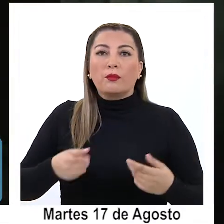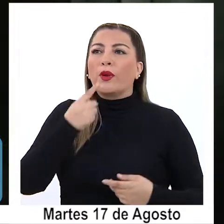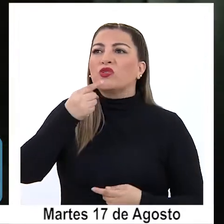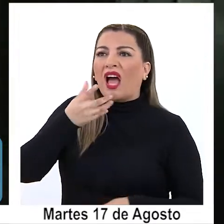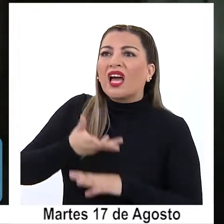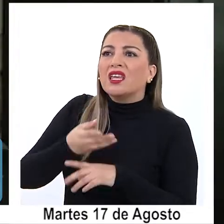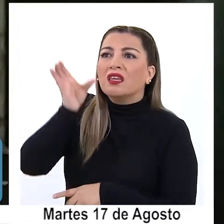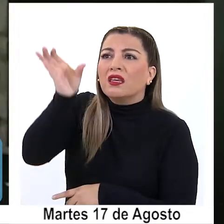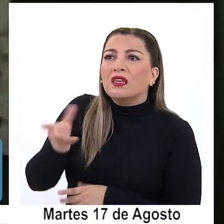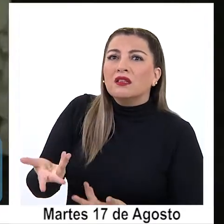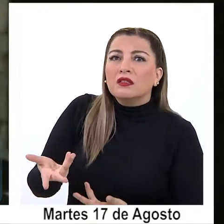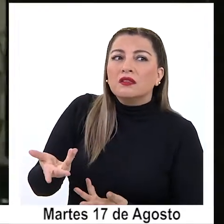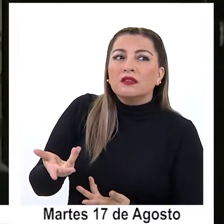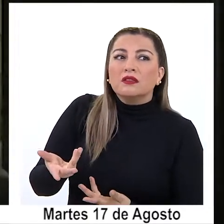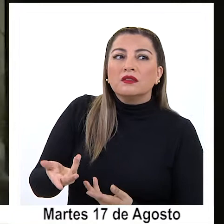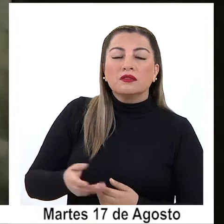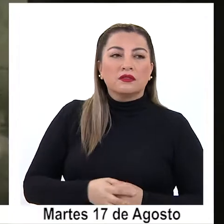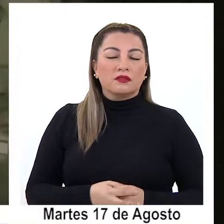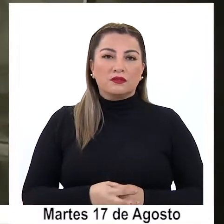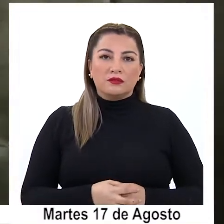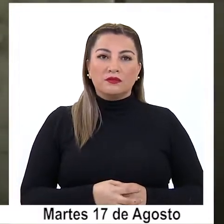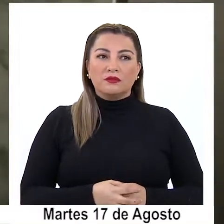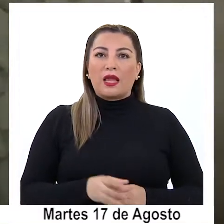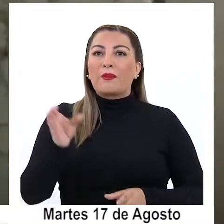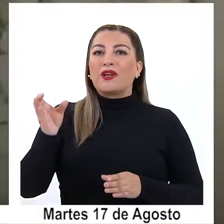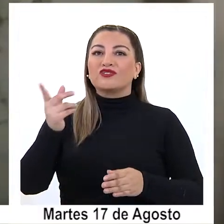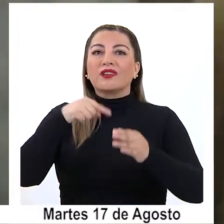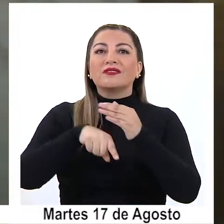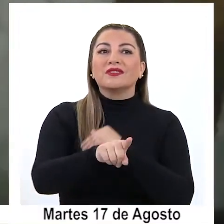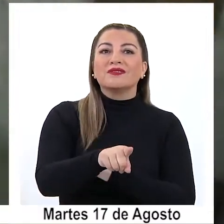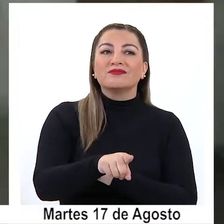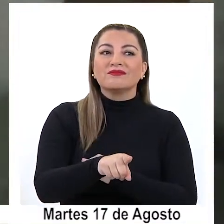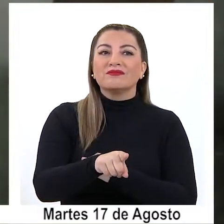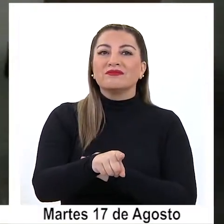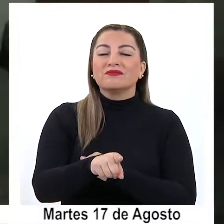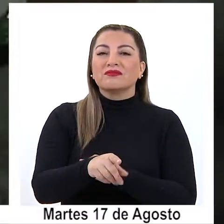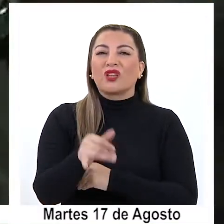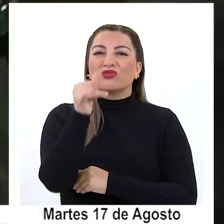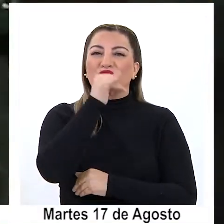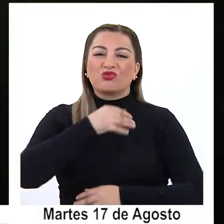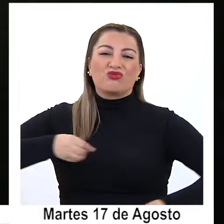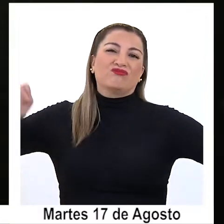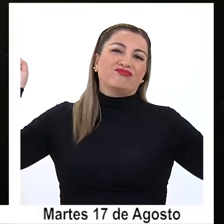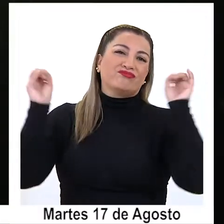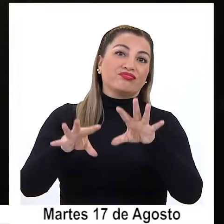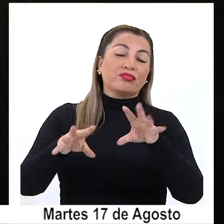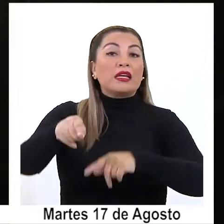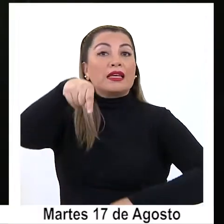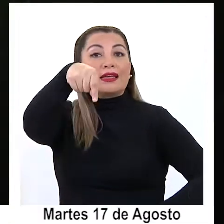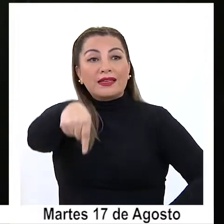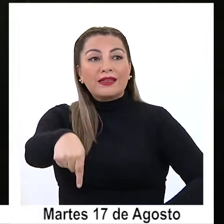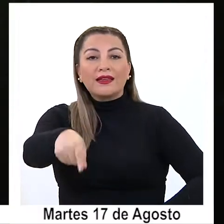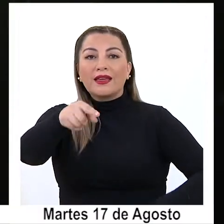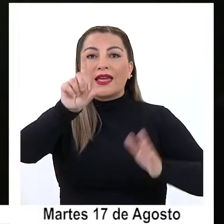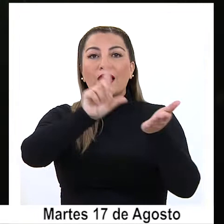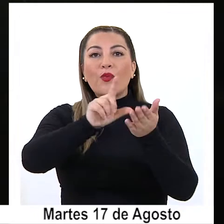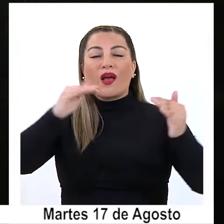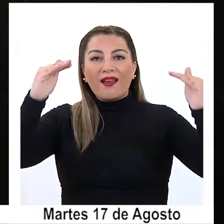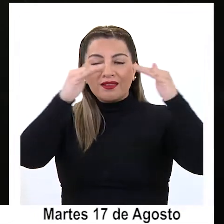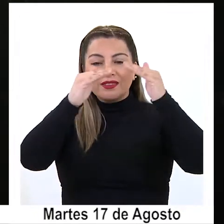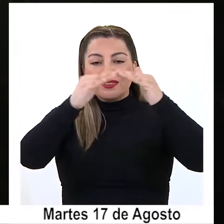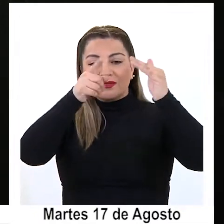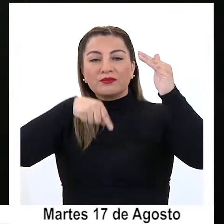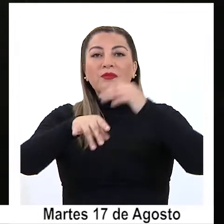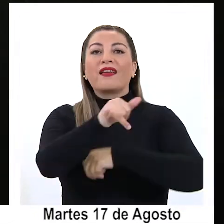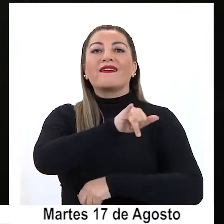aquí? Mira, se metieron ahí y dejaron todo destrozado. Dentro del lugar destinado